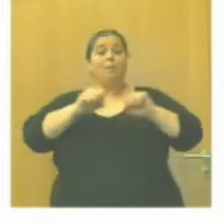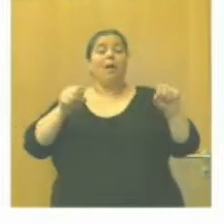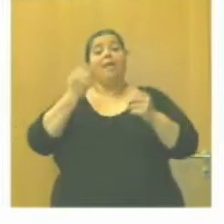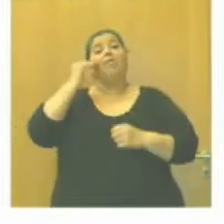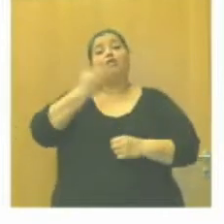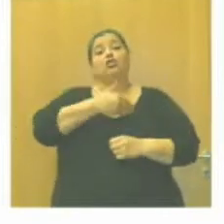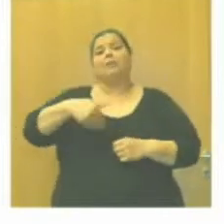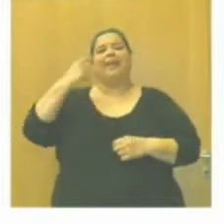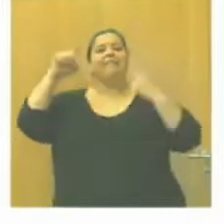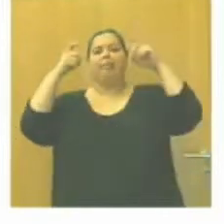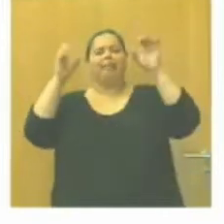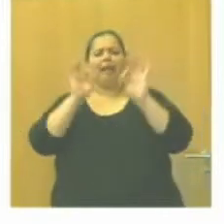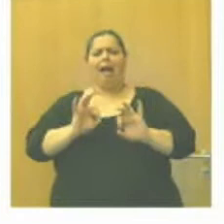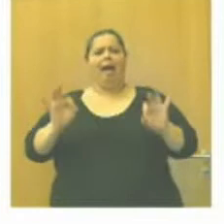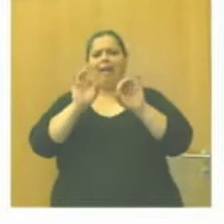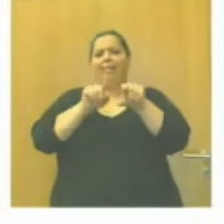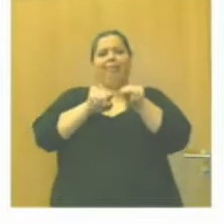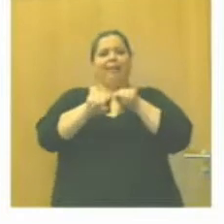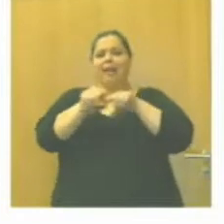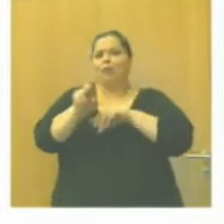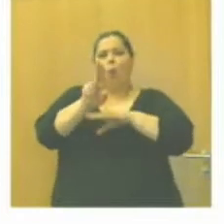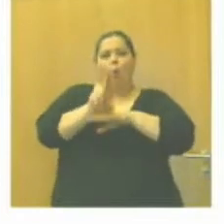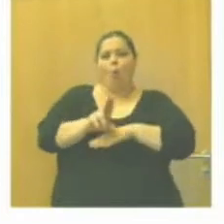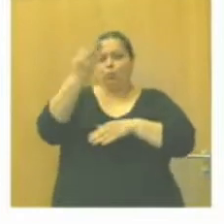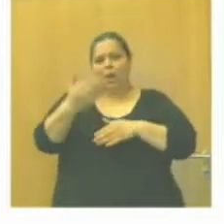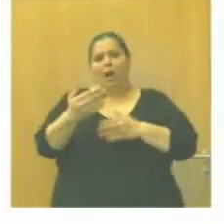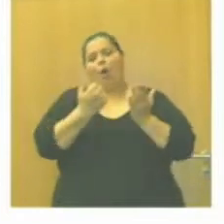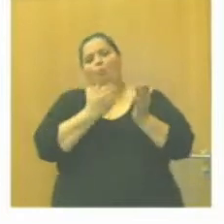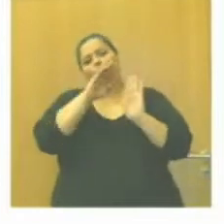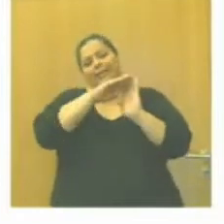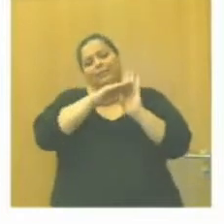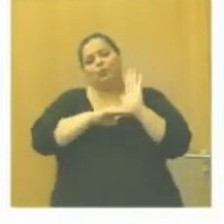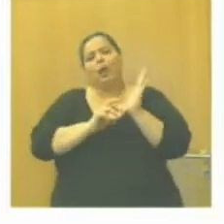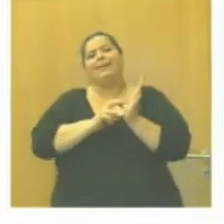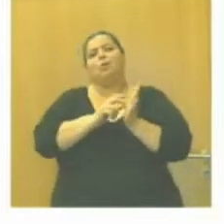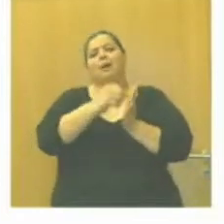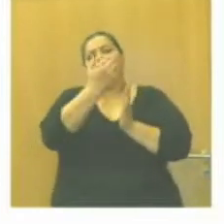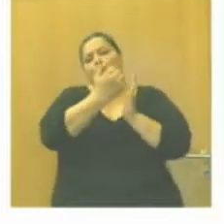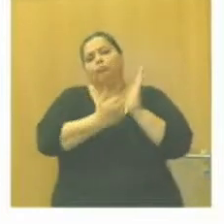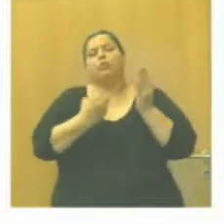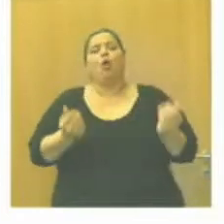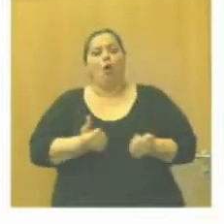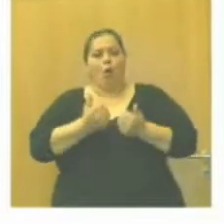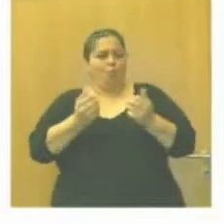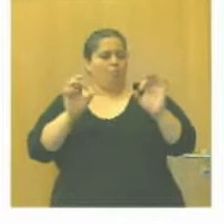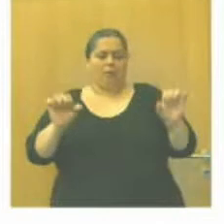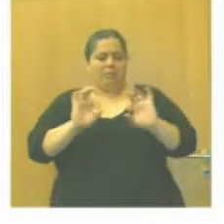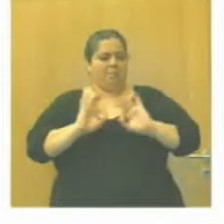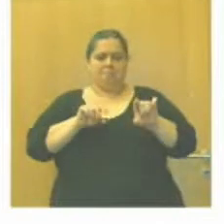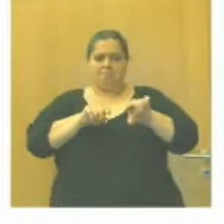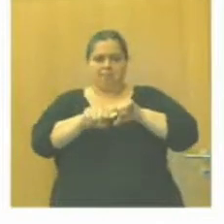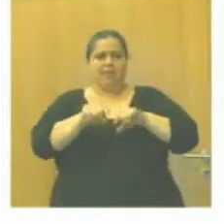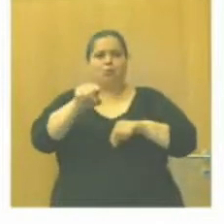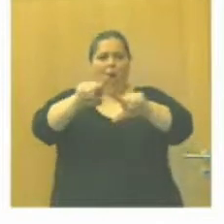no tienen que inventar nada, simplemente seguir las instrucciones para poder llevar a cabo este tipo de actividad en